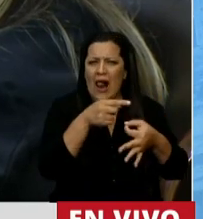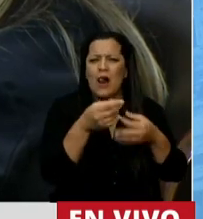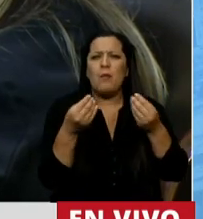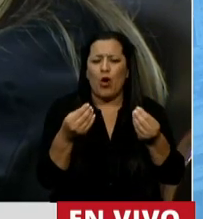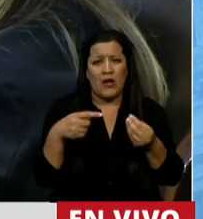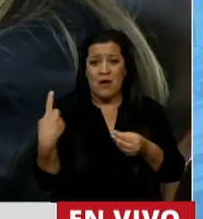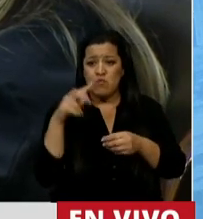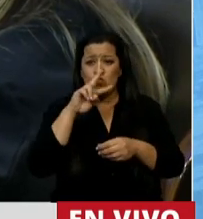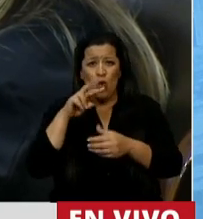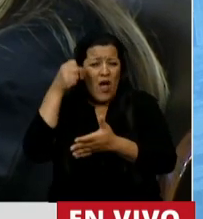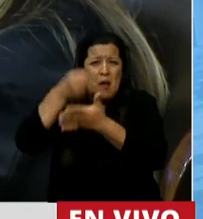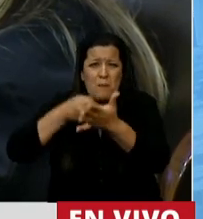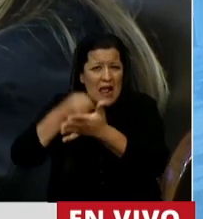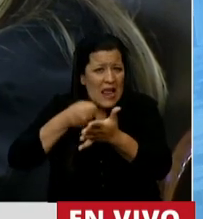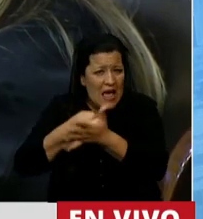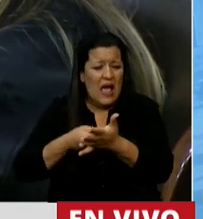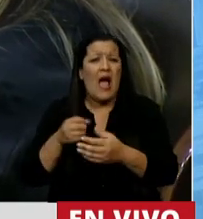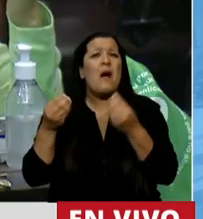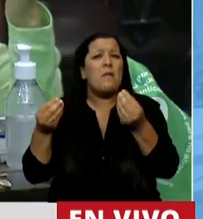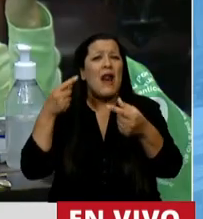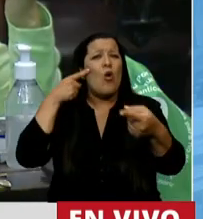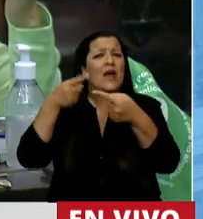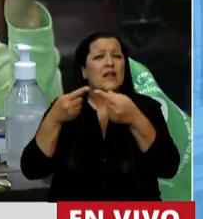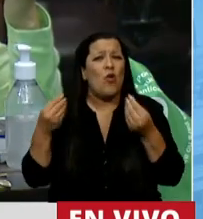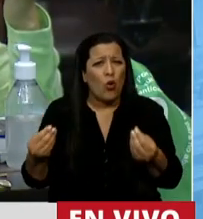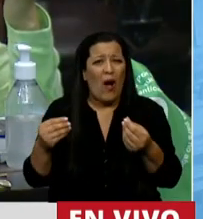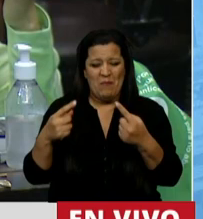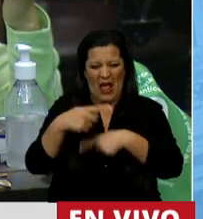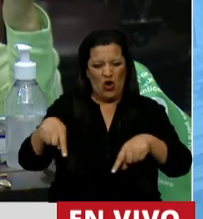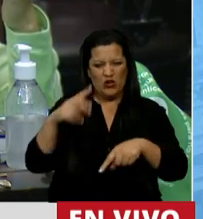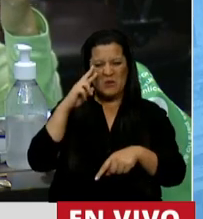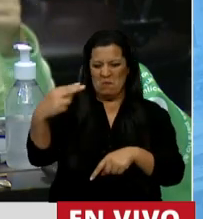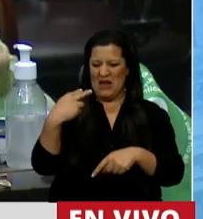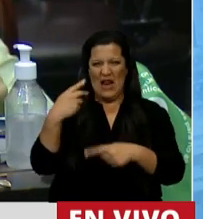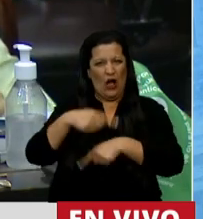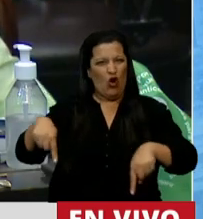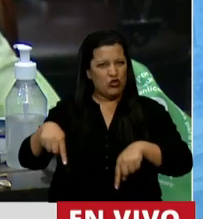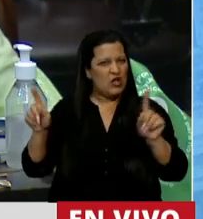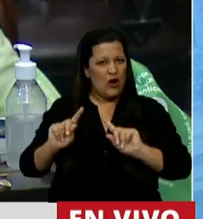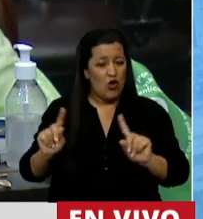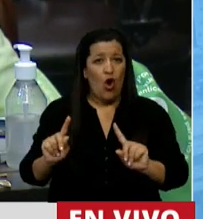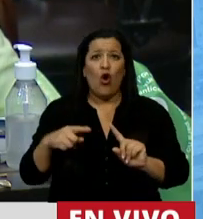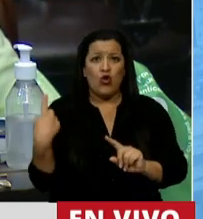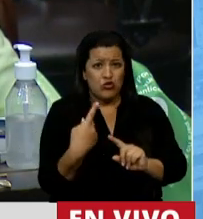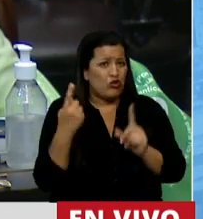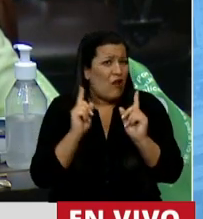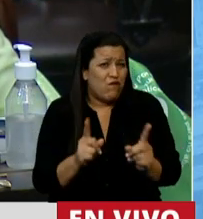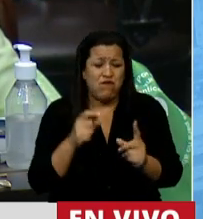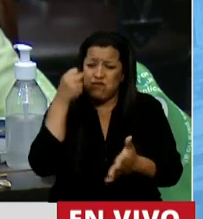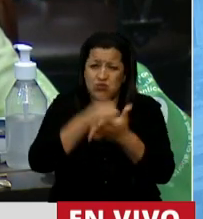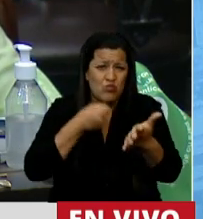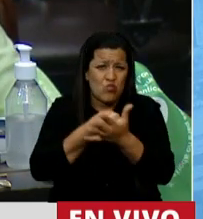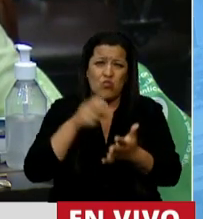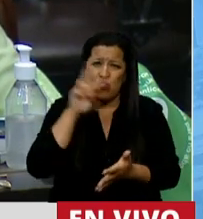las mujeres para que no seamos cosificadas, y tanto seguimos luchando que